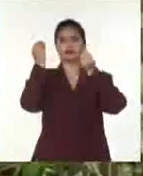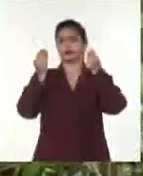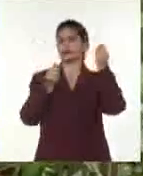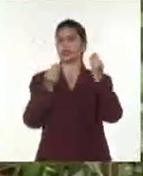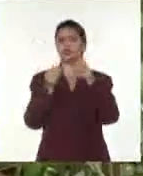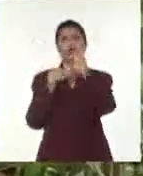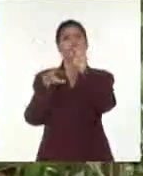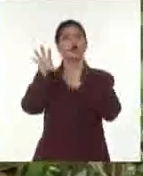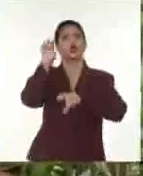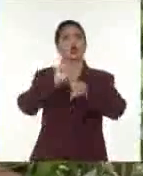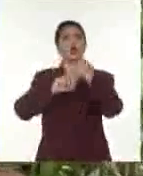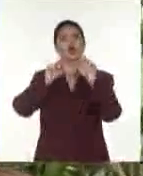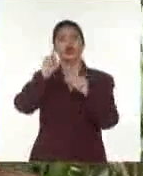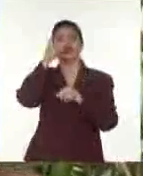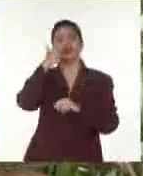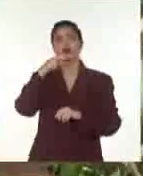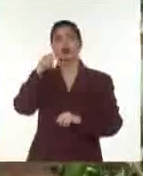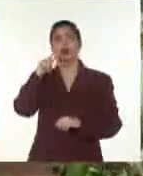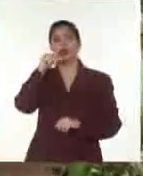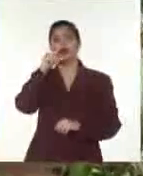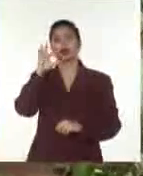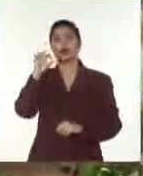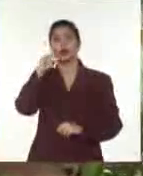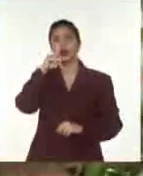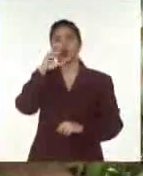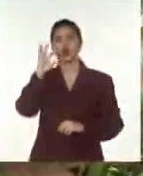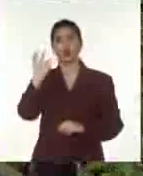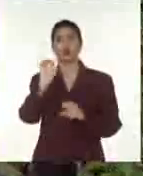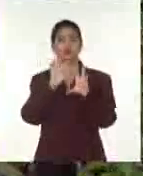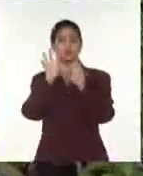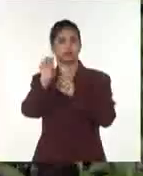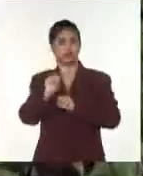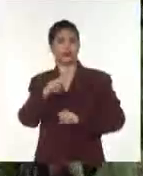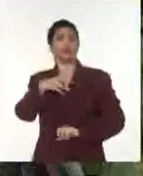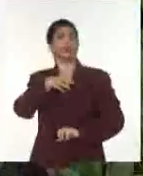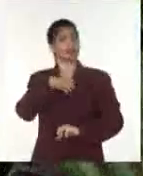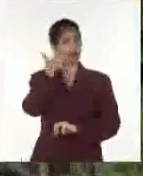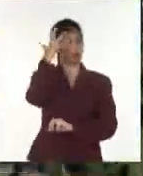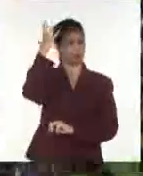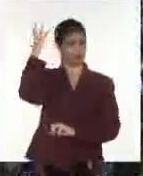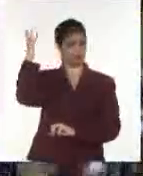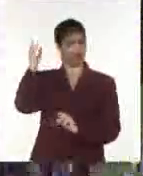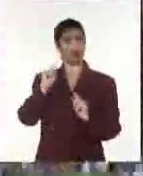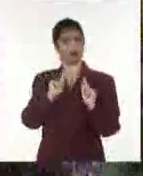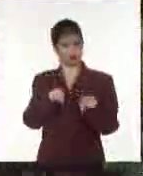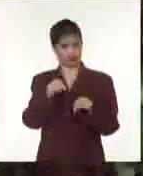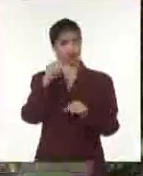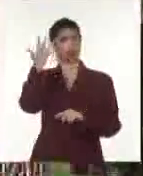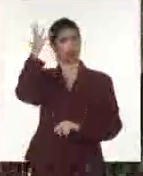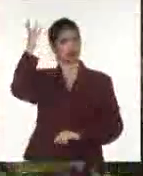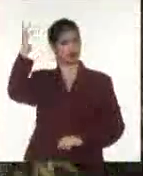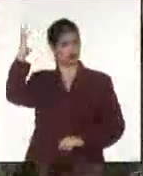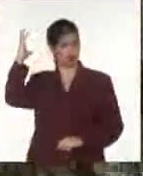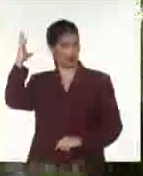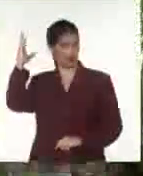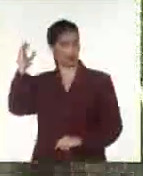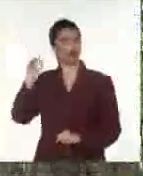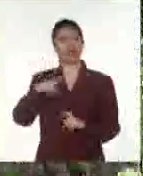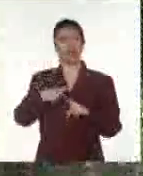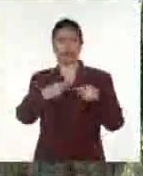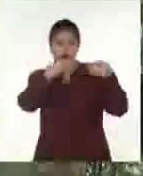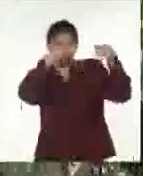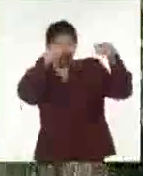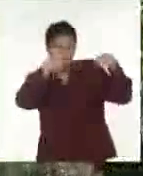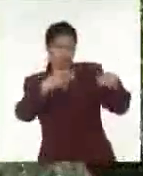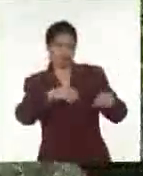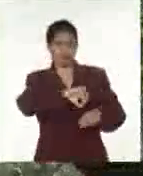forma orgánica, almacenado tanto en la vegetación como en los sedimentos de ecosistemas marino-costeros y denominado